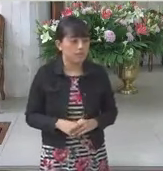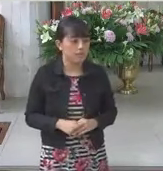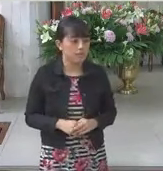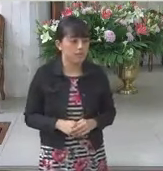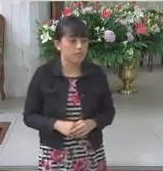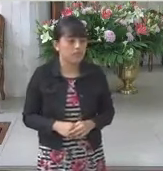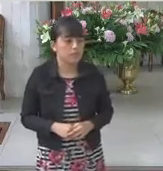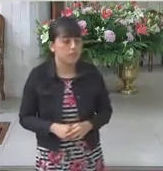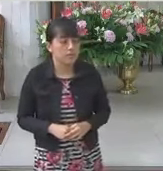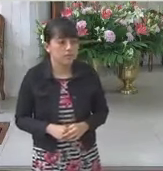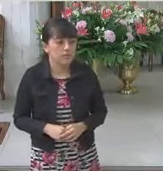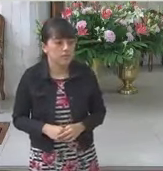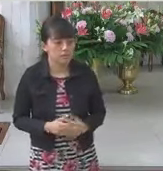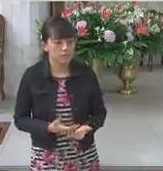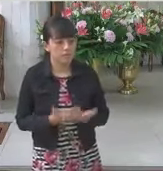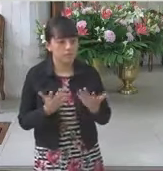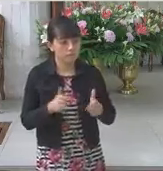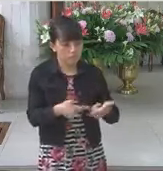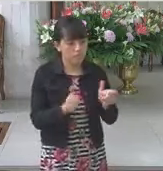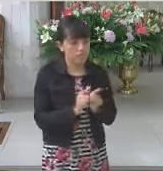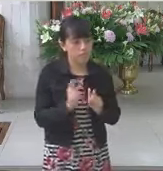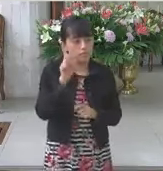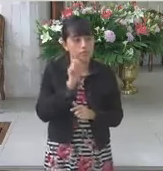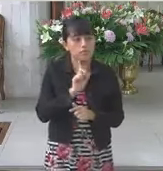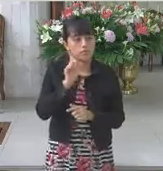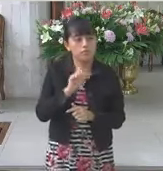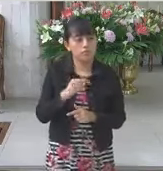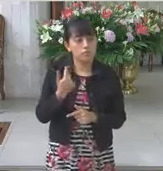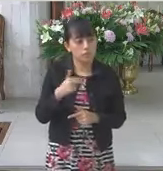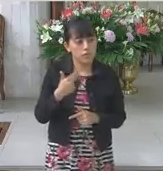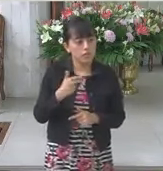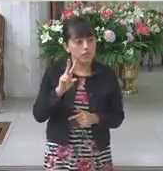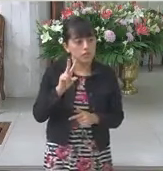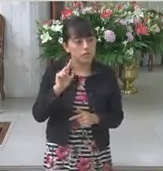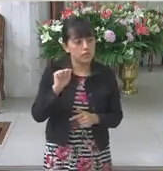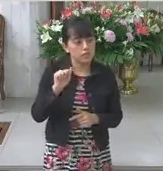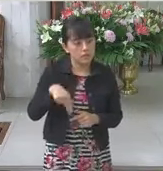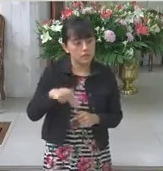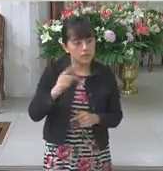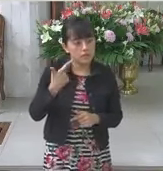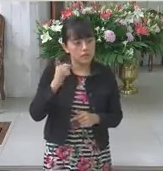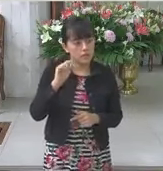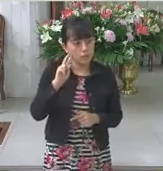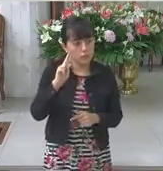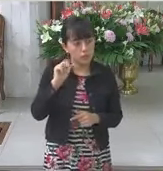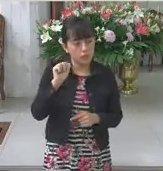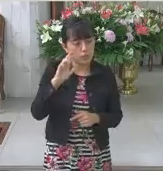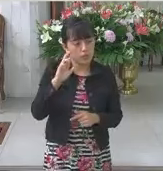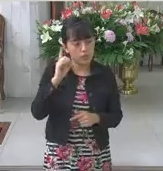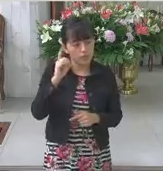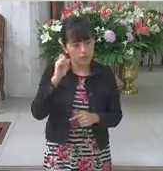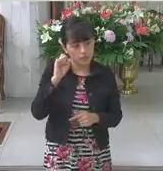vanguardia femenil es un nombre muy especial Porque la vanguardia es la que va siempre